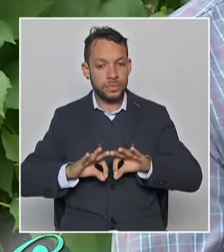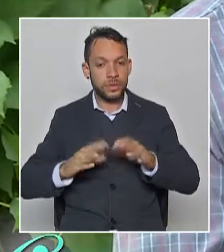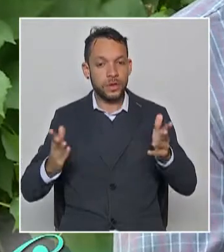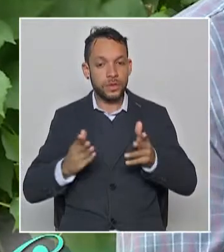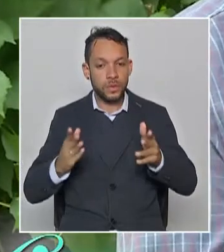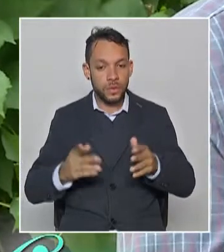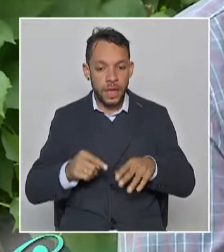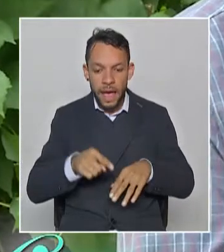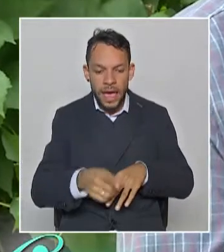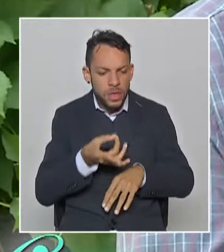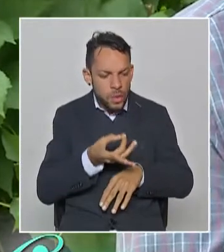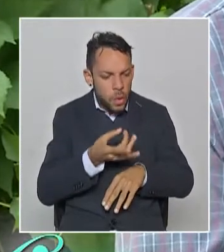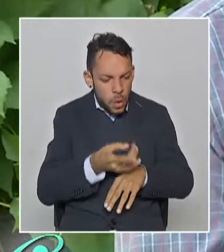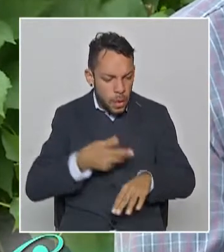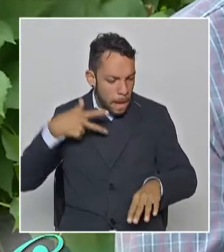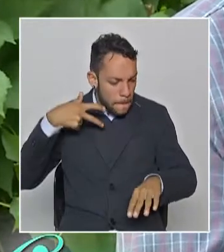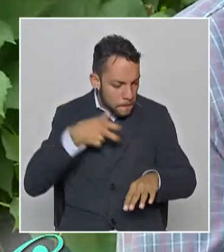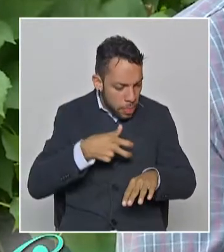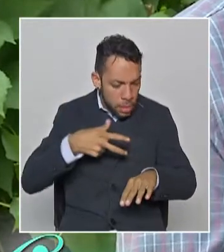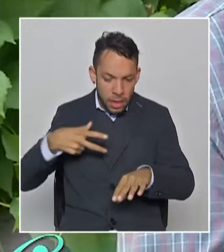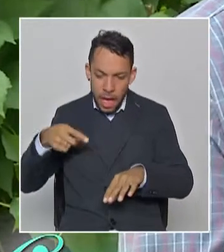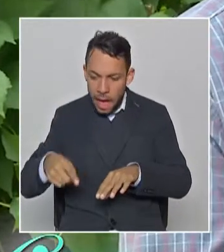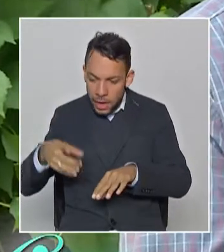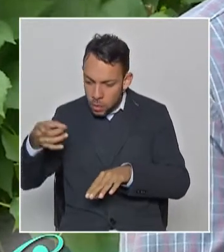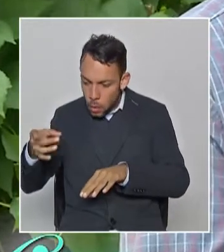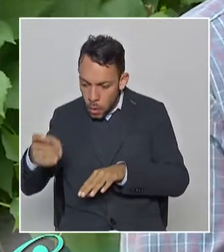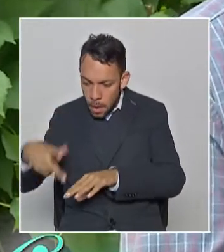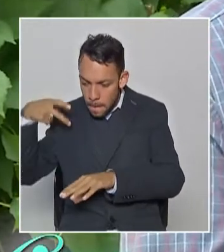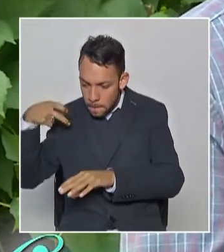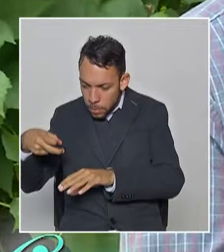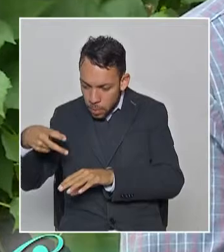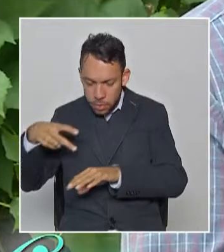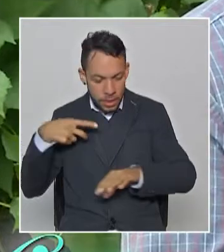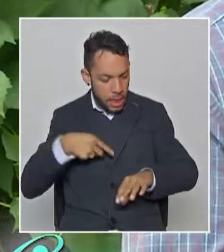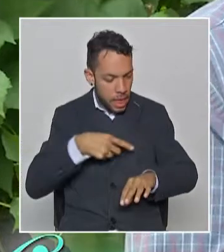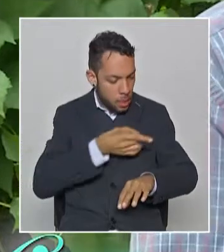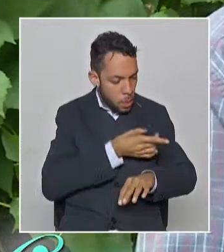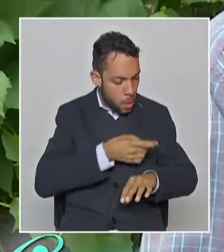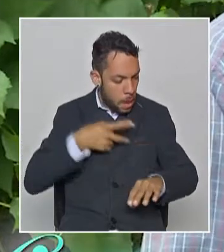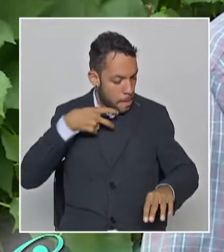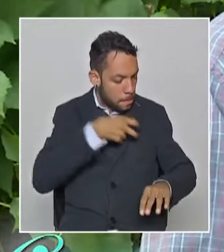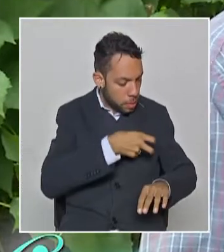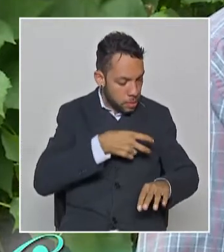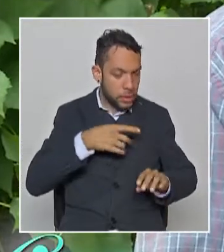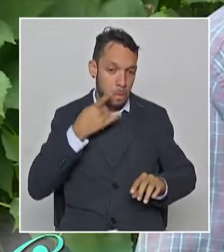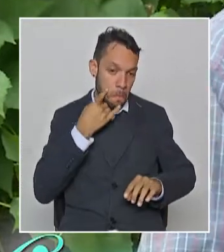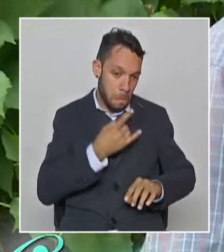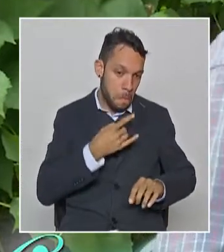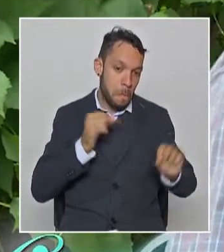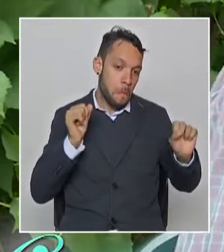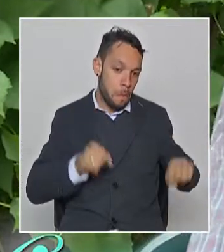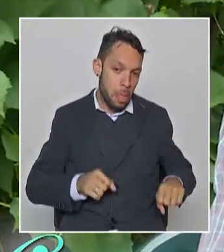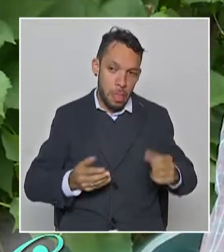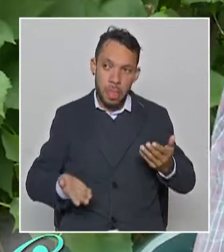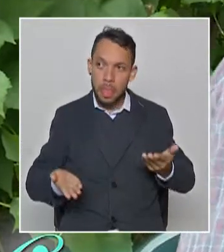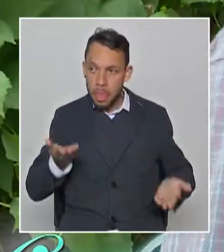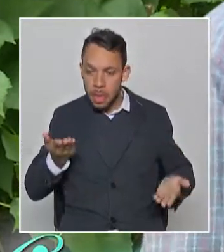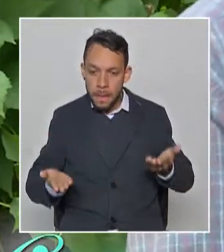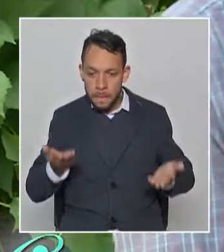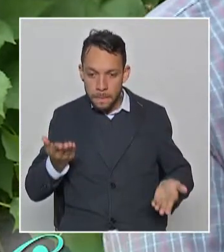punto donde uno tiene el dolor, que hasta determinado momento también es interesante tratarlo según lo que yo